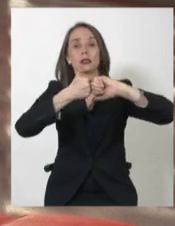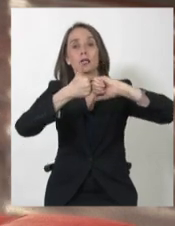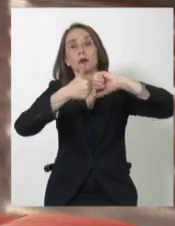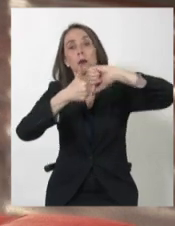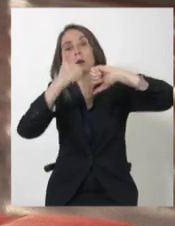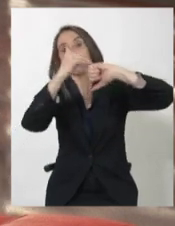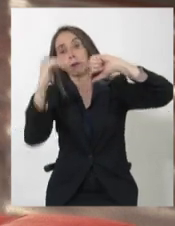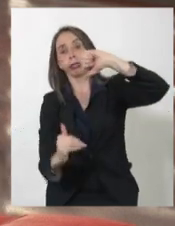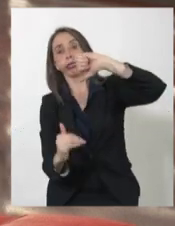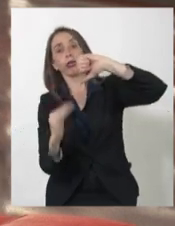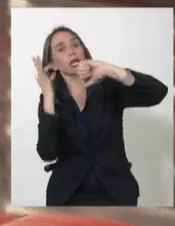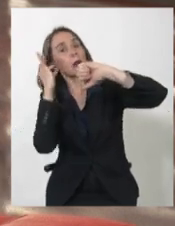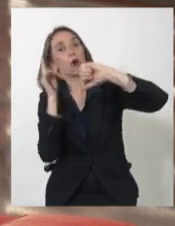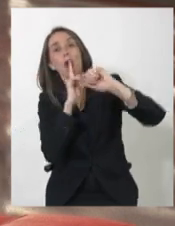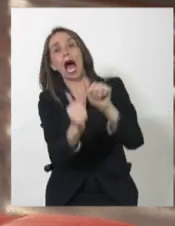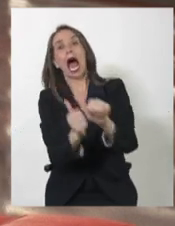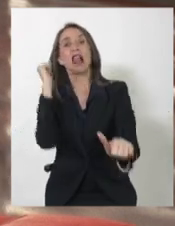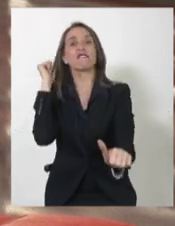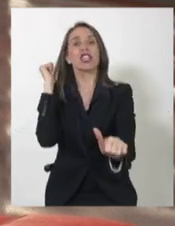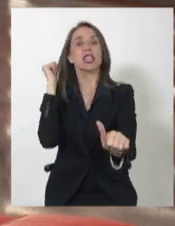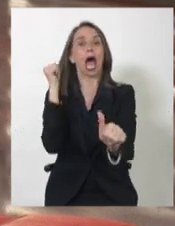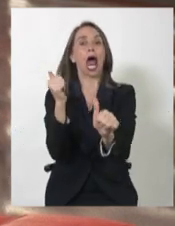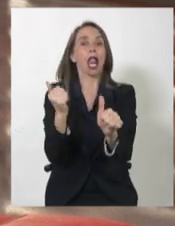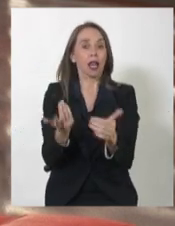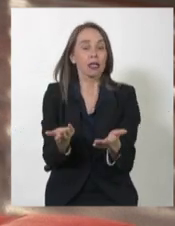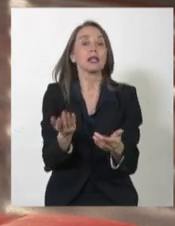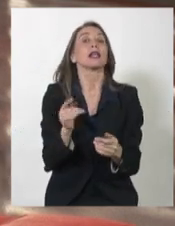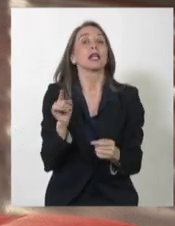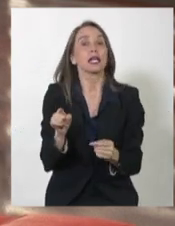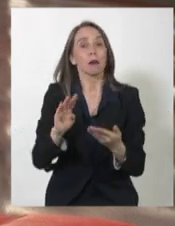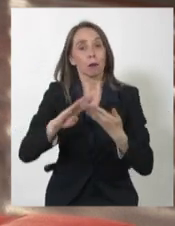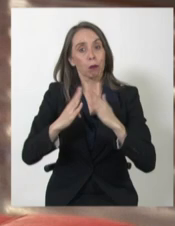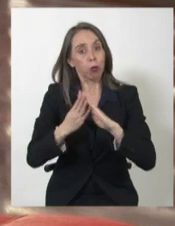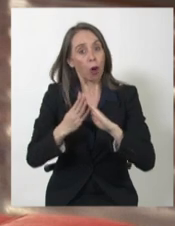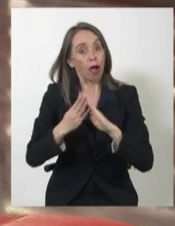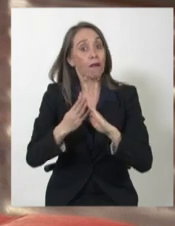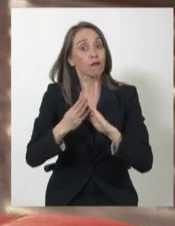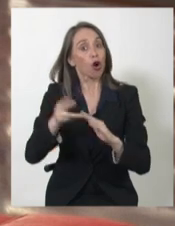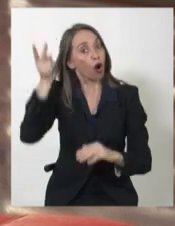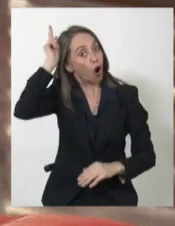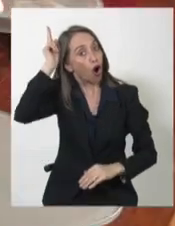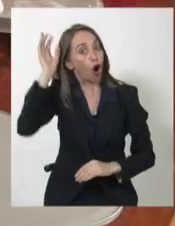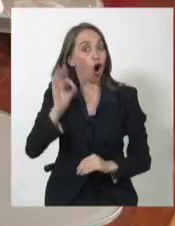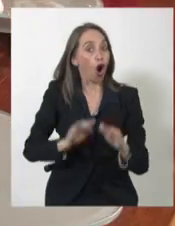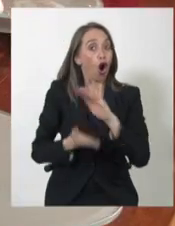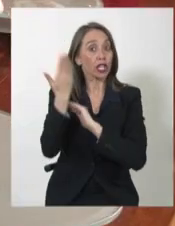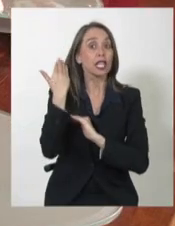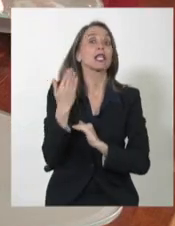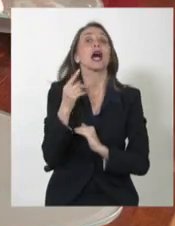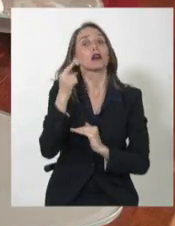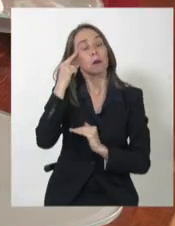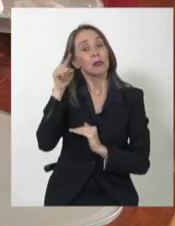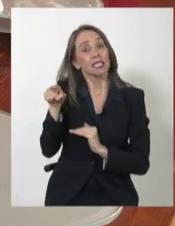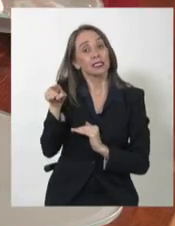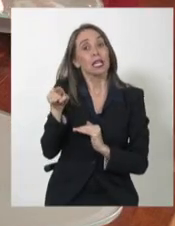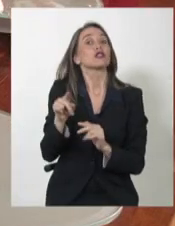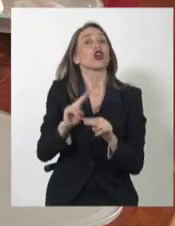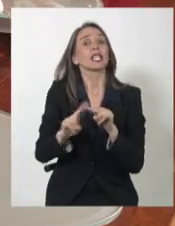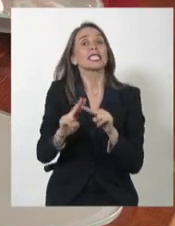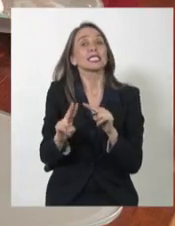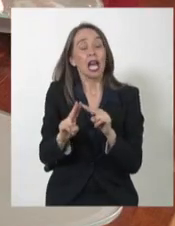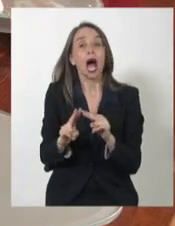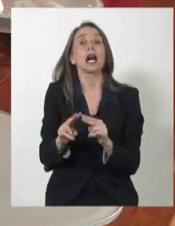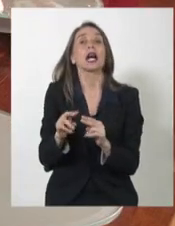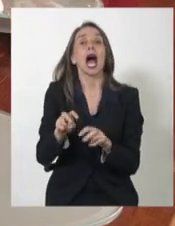de los pueblos originarios, creo que la apuesta debe ser escaños reservados, ¿no? Porque son pueblos que,